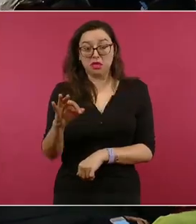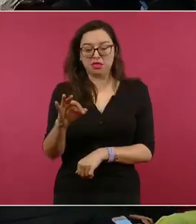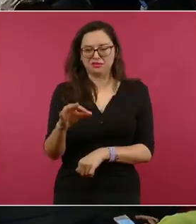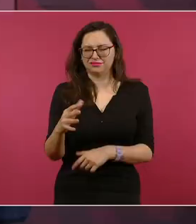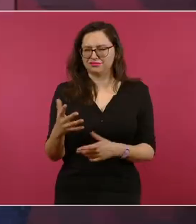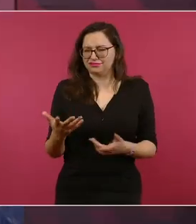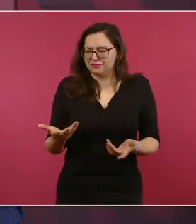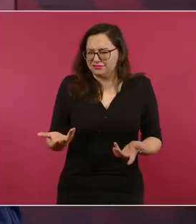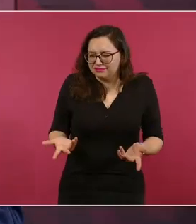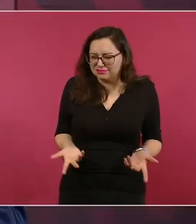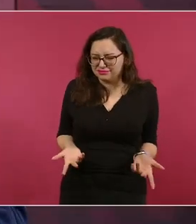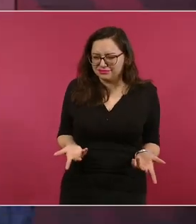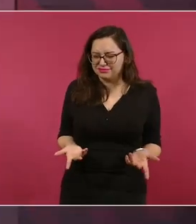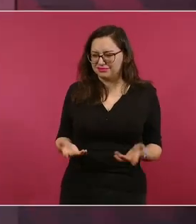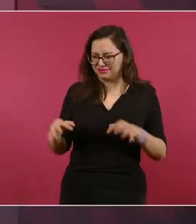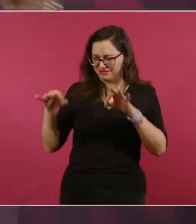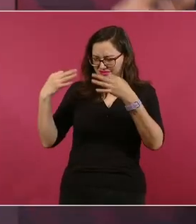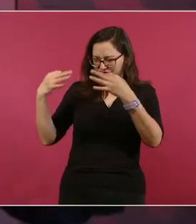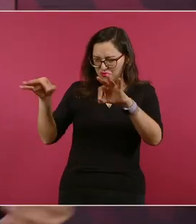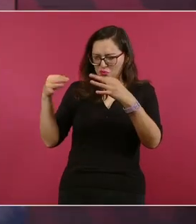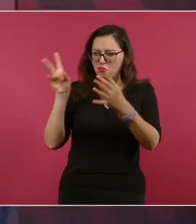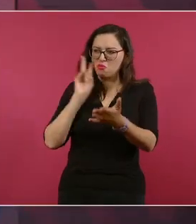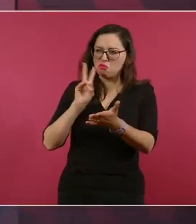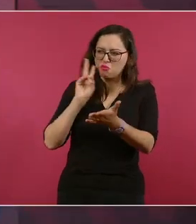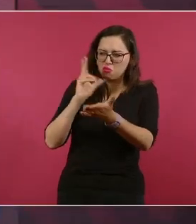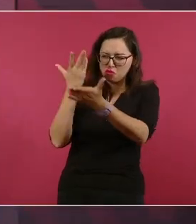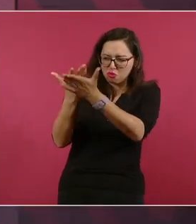porque hay pruebas, allá mismo,